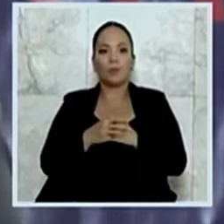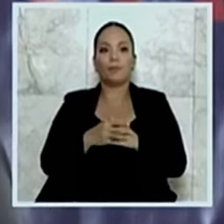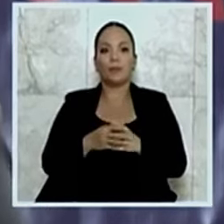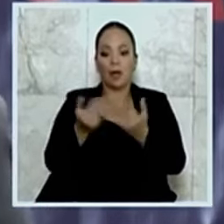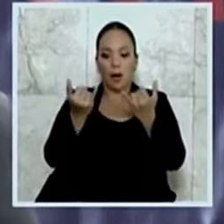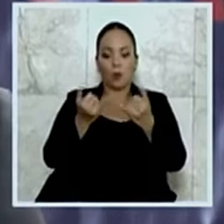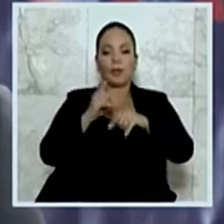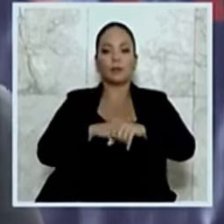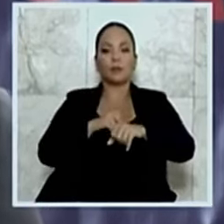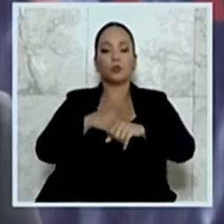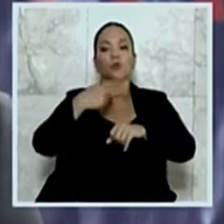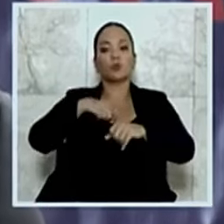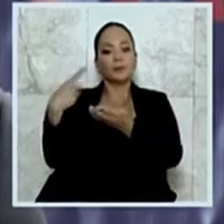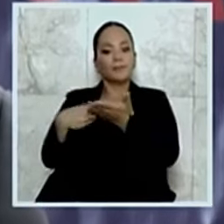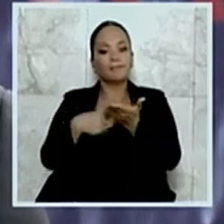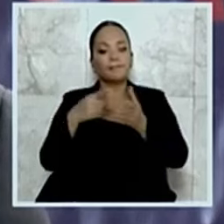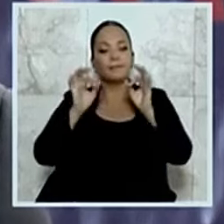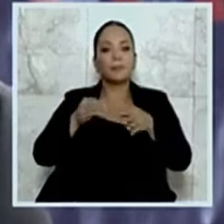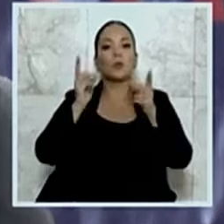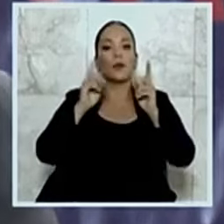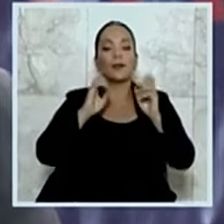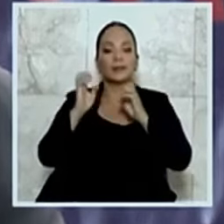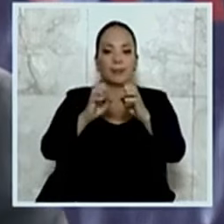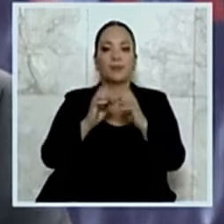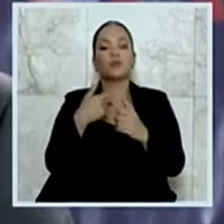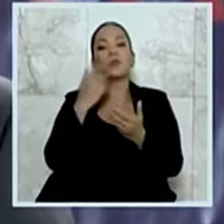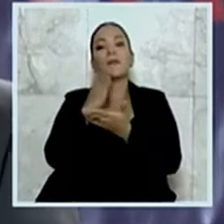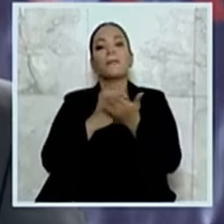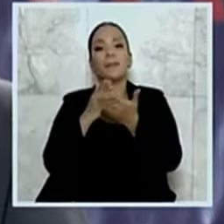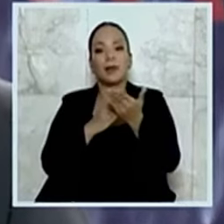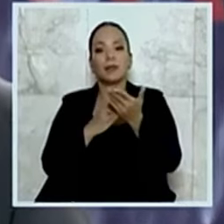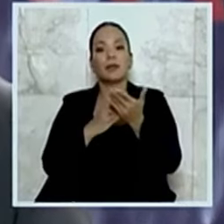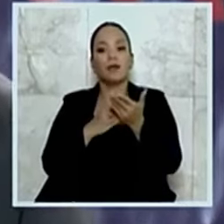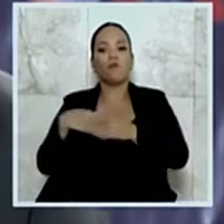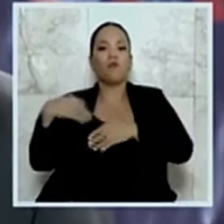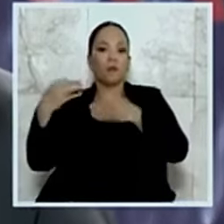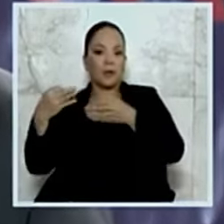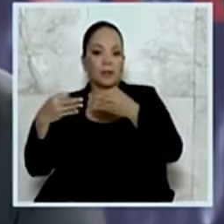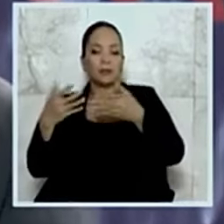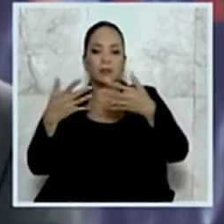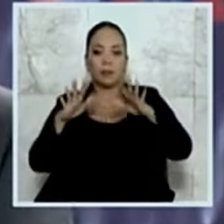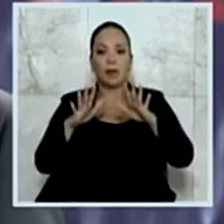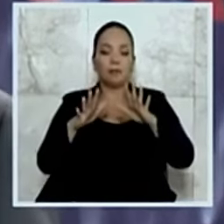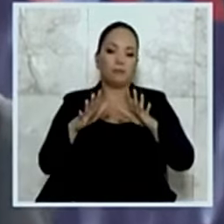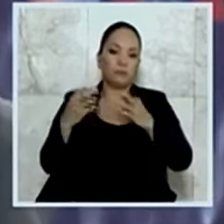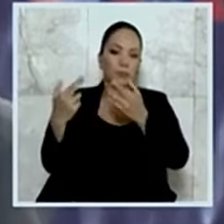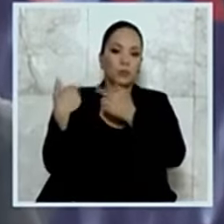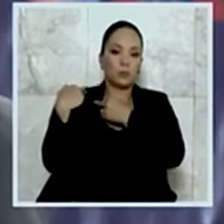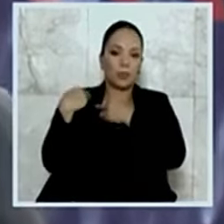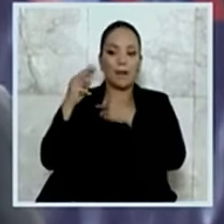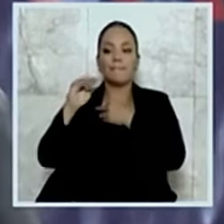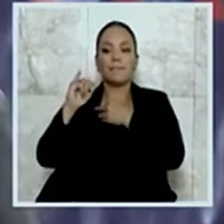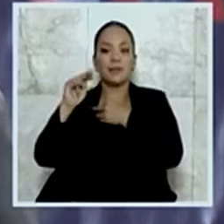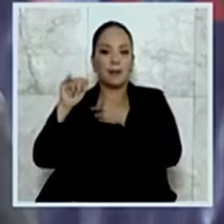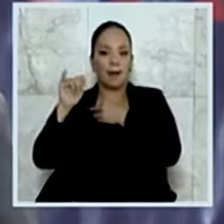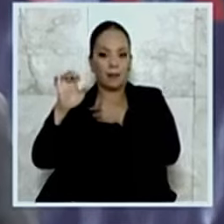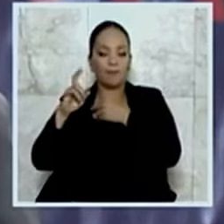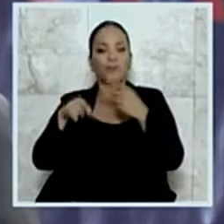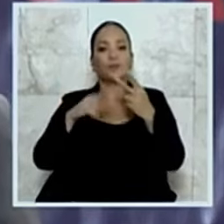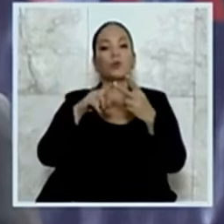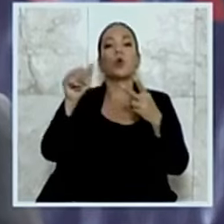mesa de trabajo con la Cámara de Productores de Camarón y en este momento